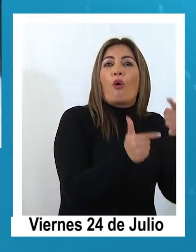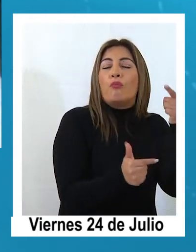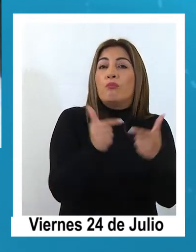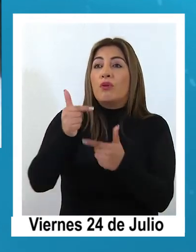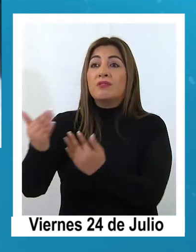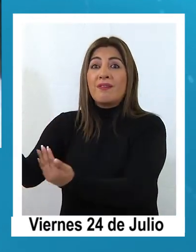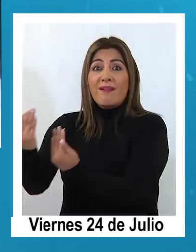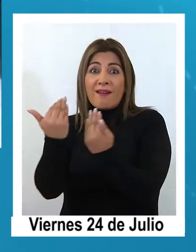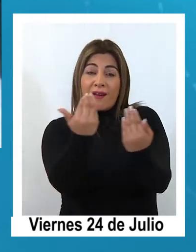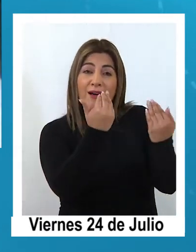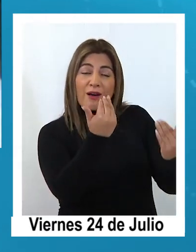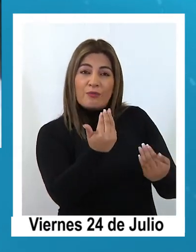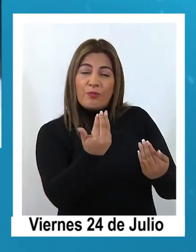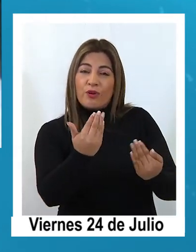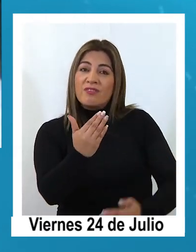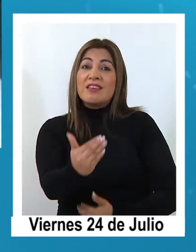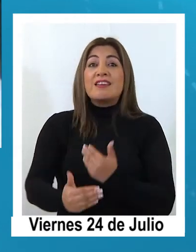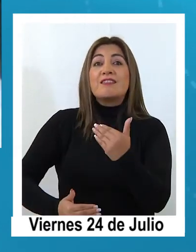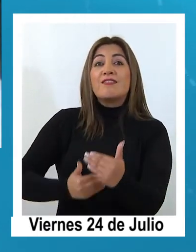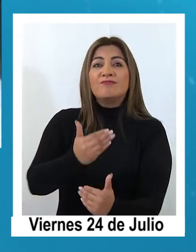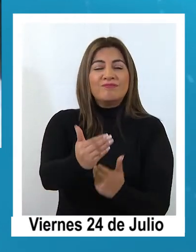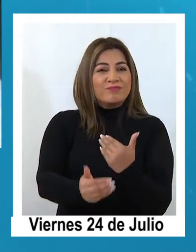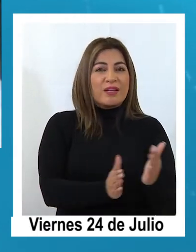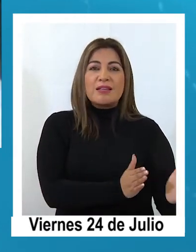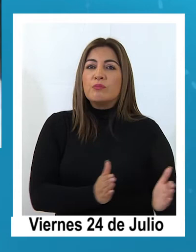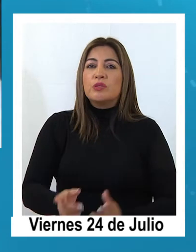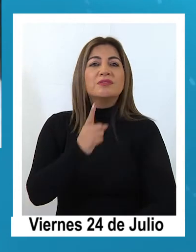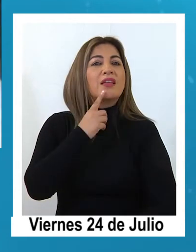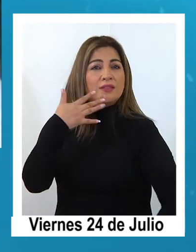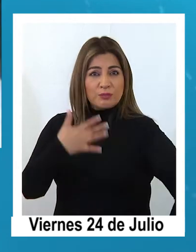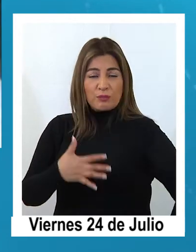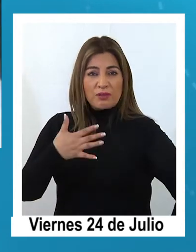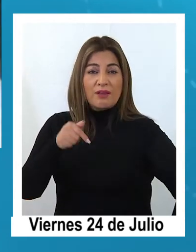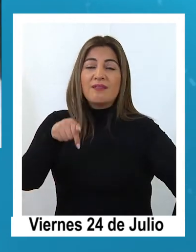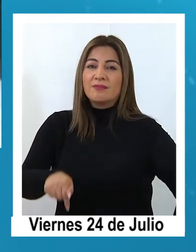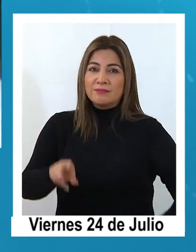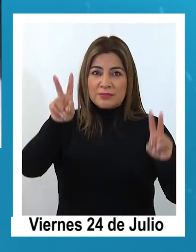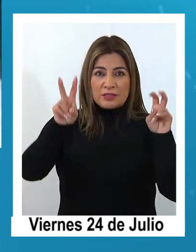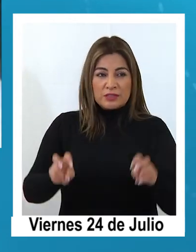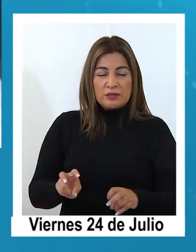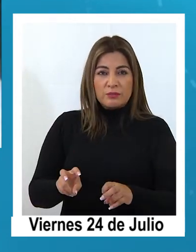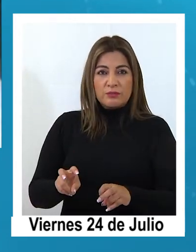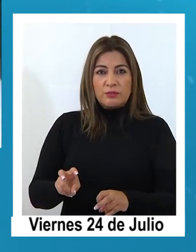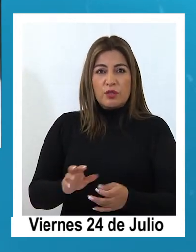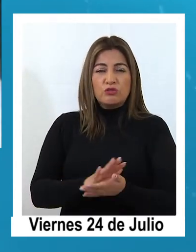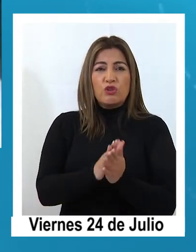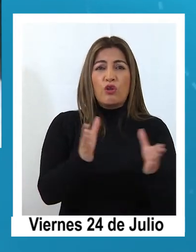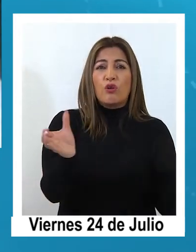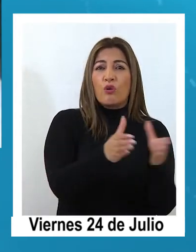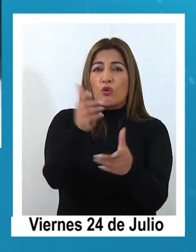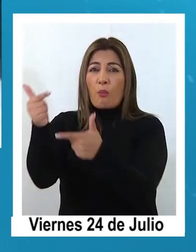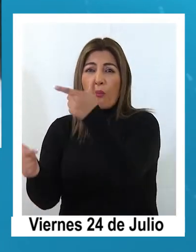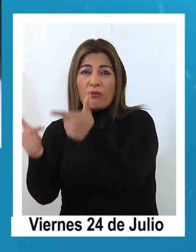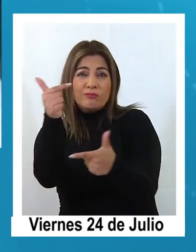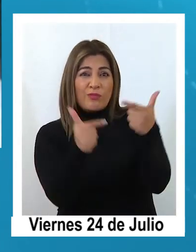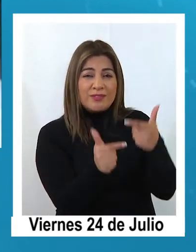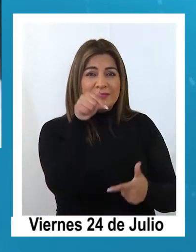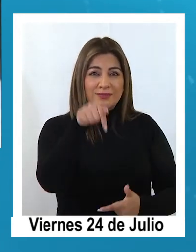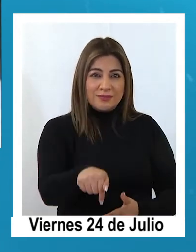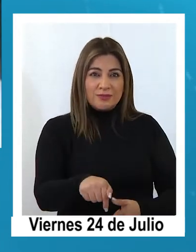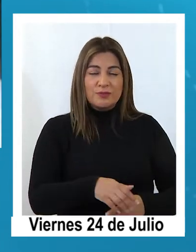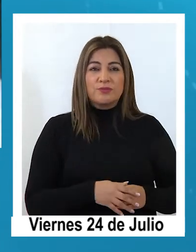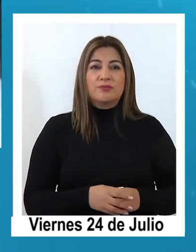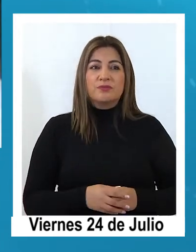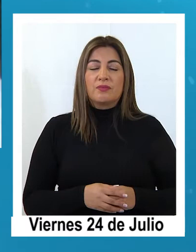cómo colaboran en la conducción de todo este proceso es importante. Y en este caso son todas las fuerzas políticas las que tienen